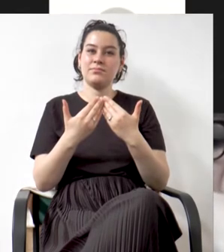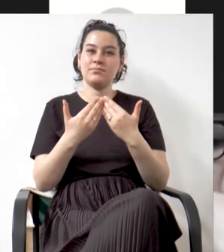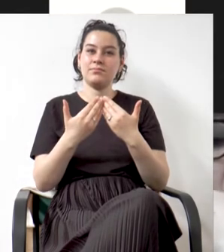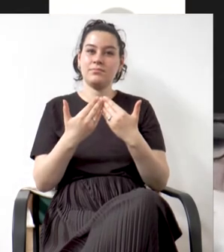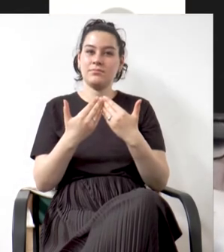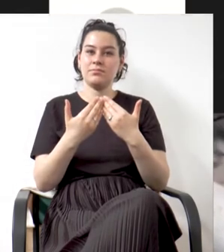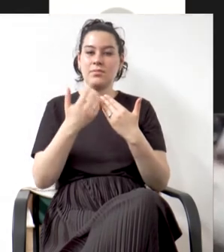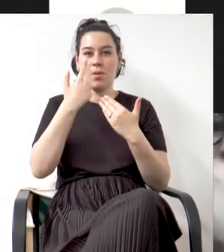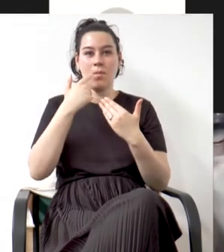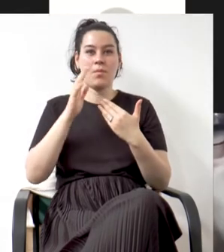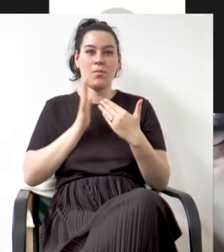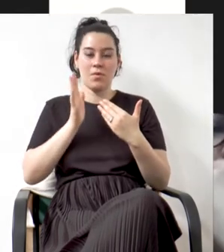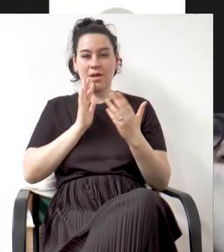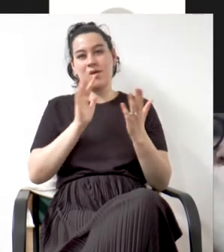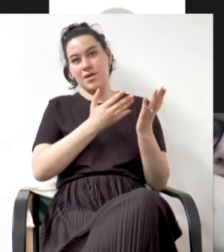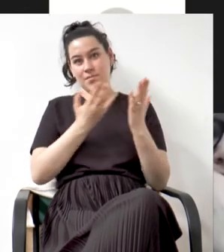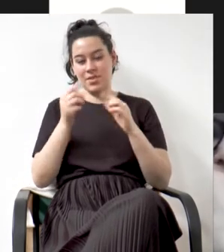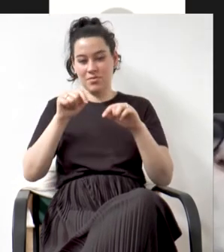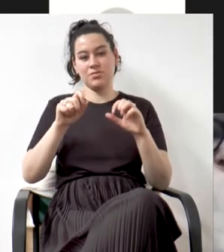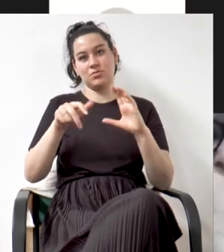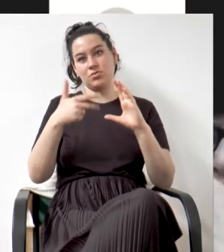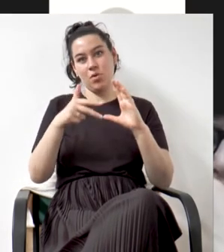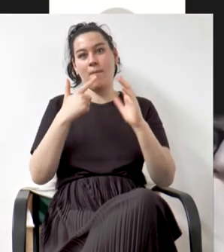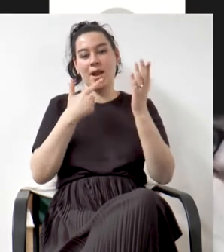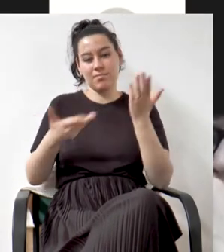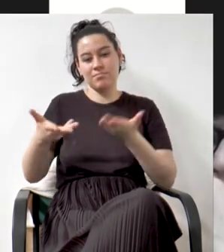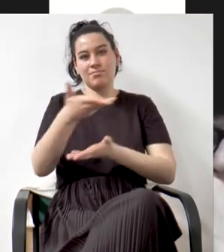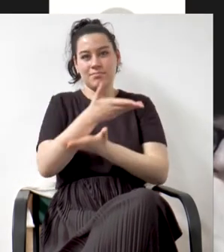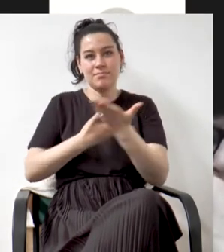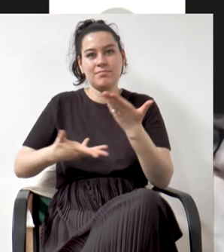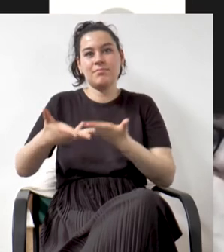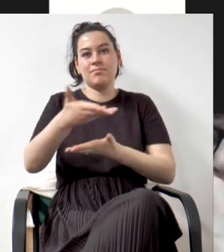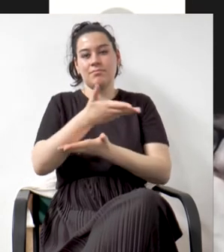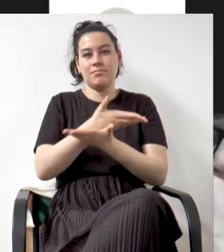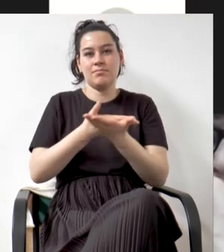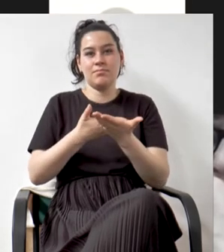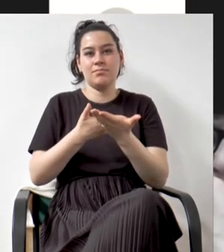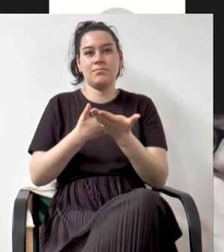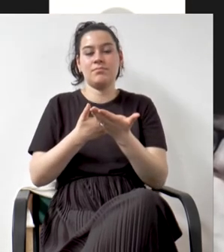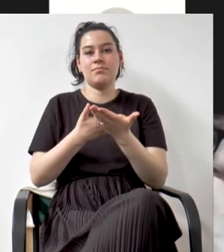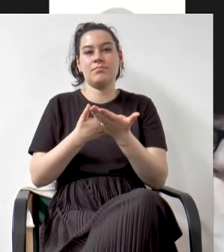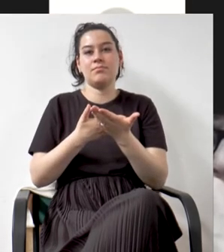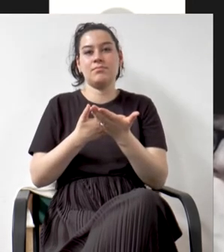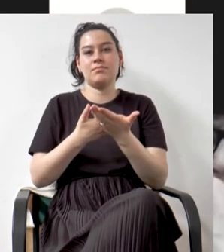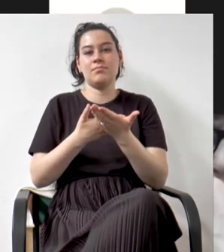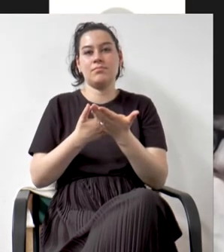los y las invitadas en el día de hoy por poder generarse este espacio para dialogar con nosotros.